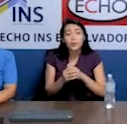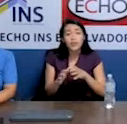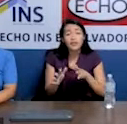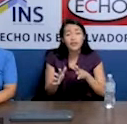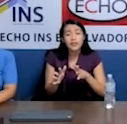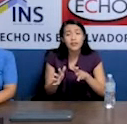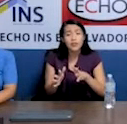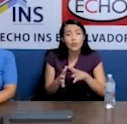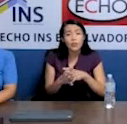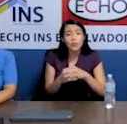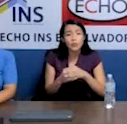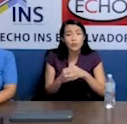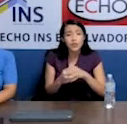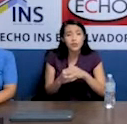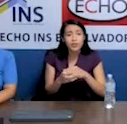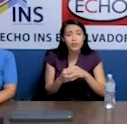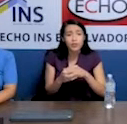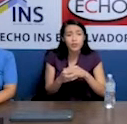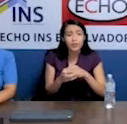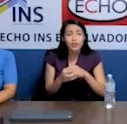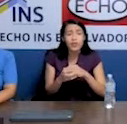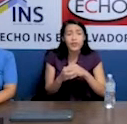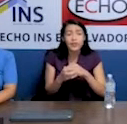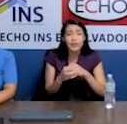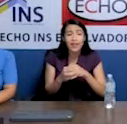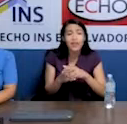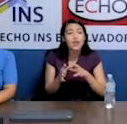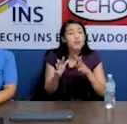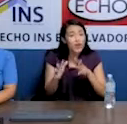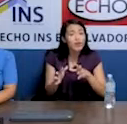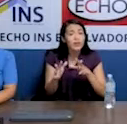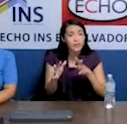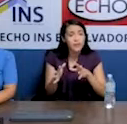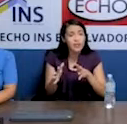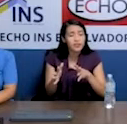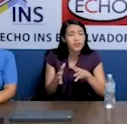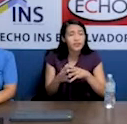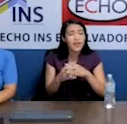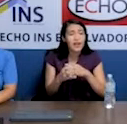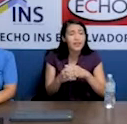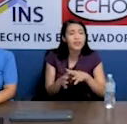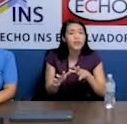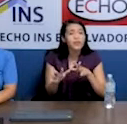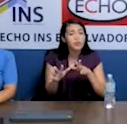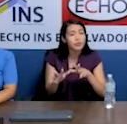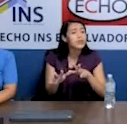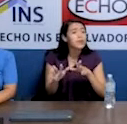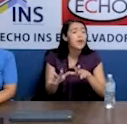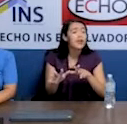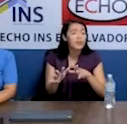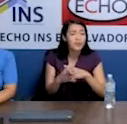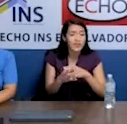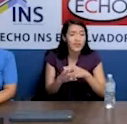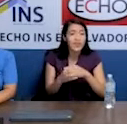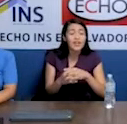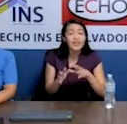Se reportó que el 65.8% de los pacientes con malignidad fueron admitidos en esta área durante su